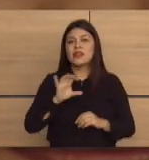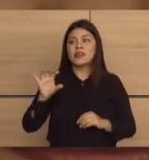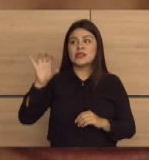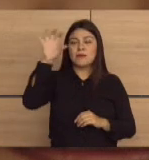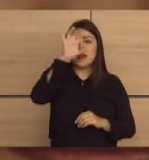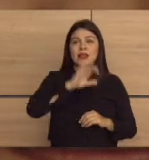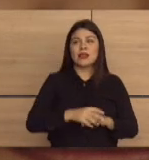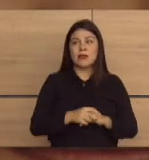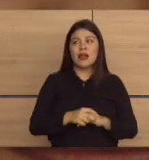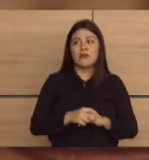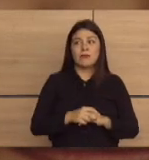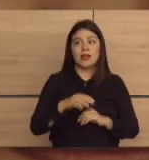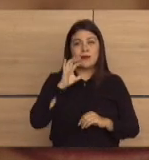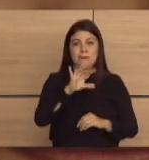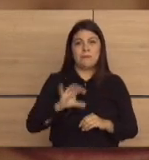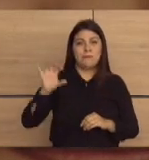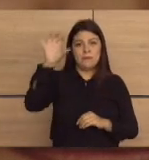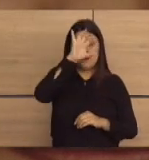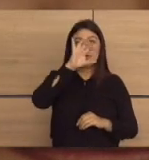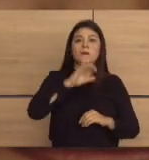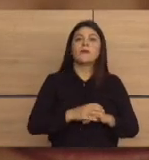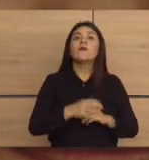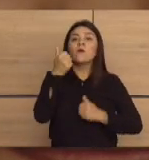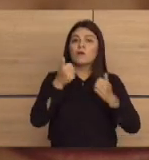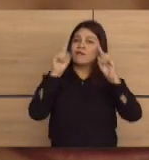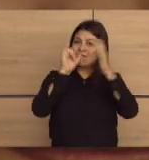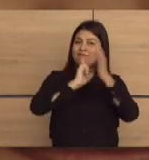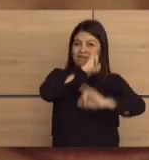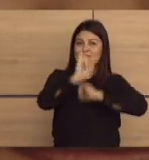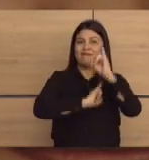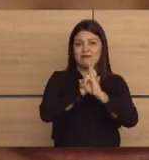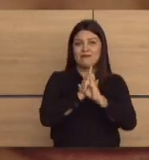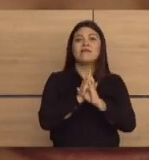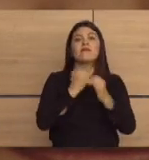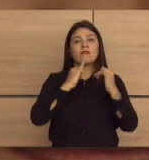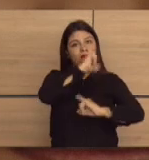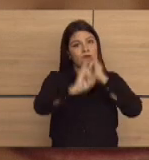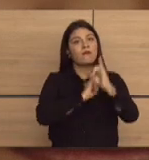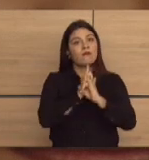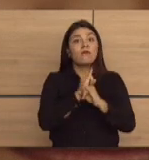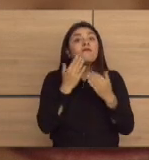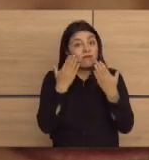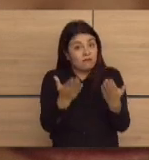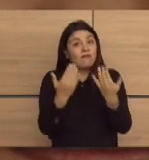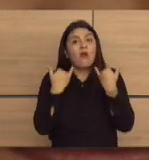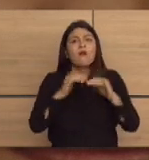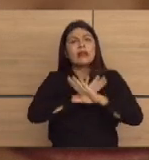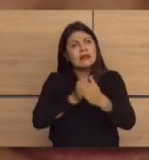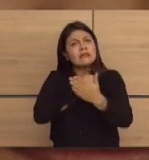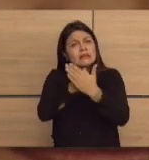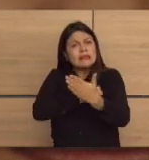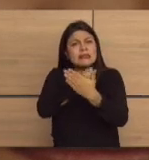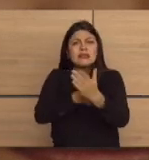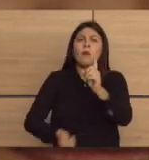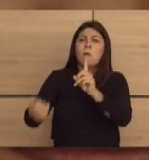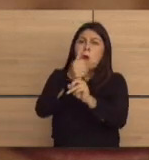logrado verdaderos reconocimientos en el escenario internacional, son precisamente aquellos que han logrado